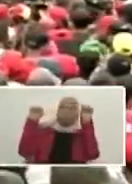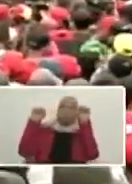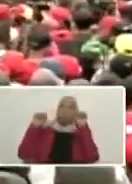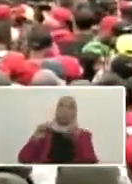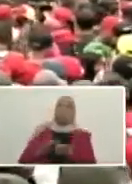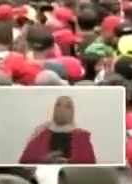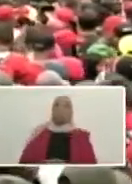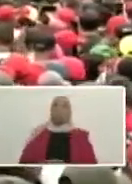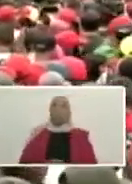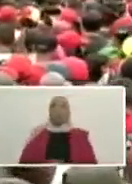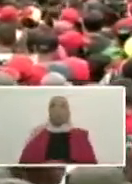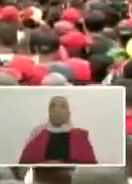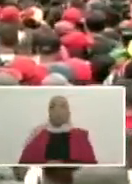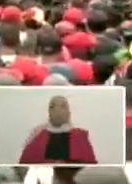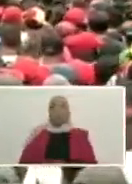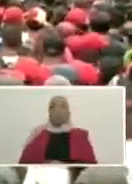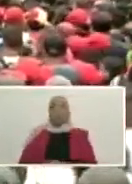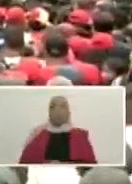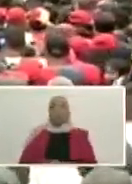de golpe